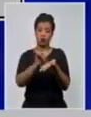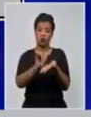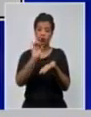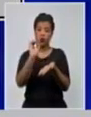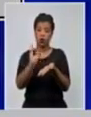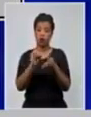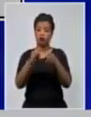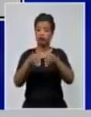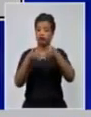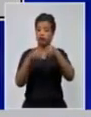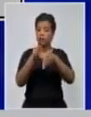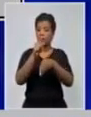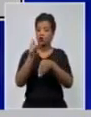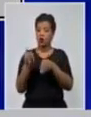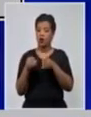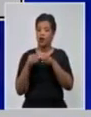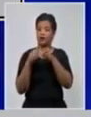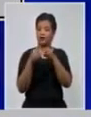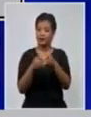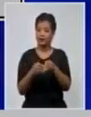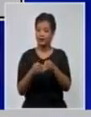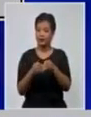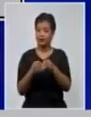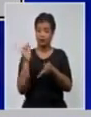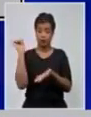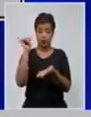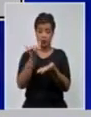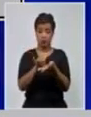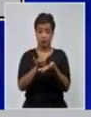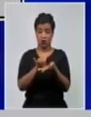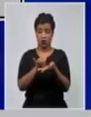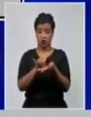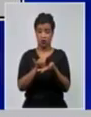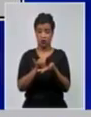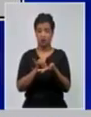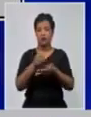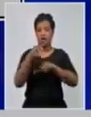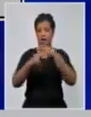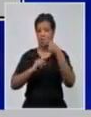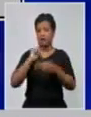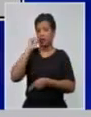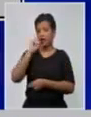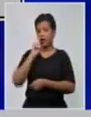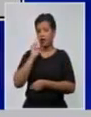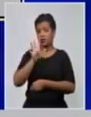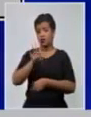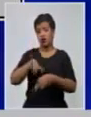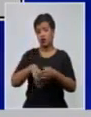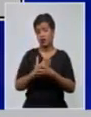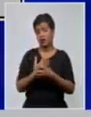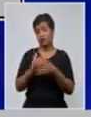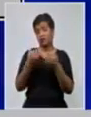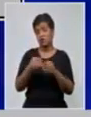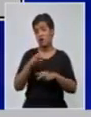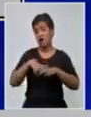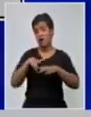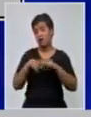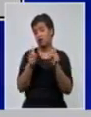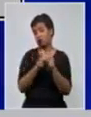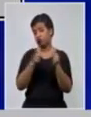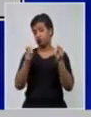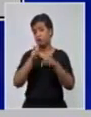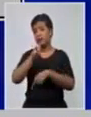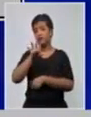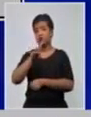hace PCR al arribo, además después al quinto día, pues La Habana con el mayor número de muestras, el 25,3 de